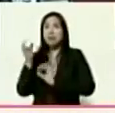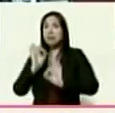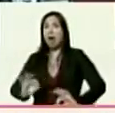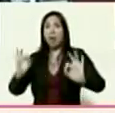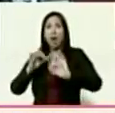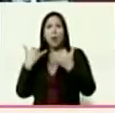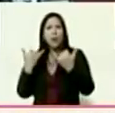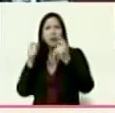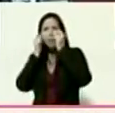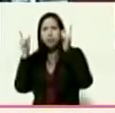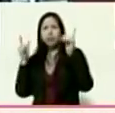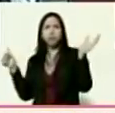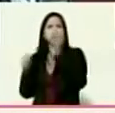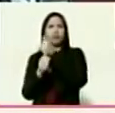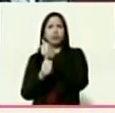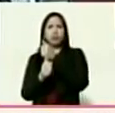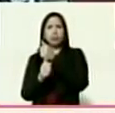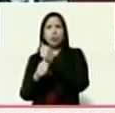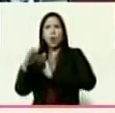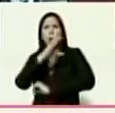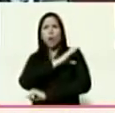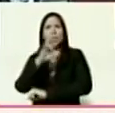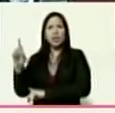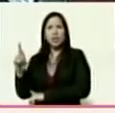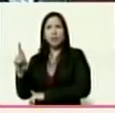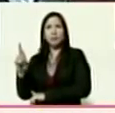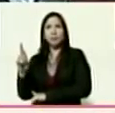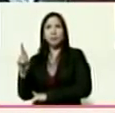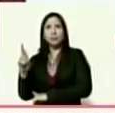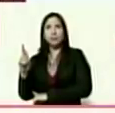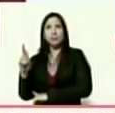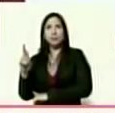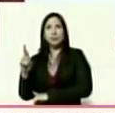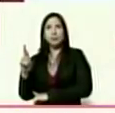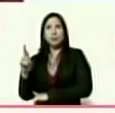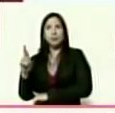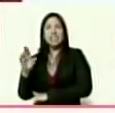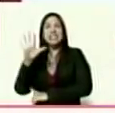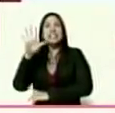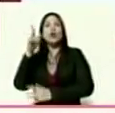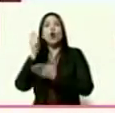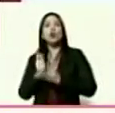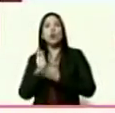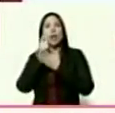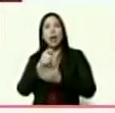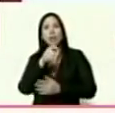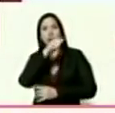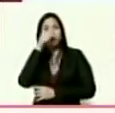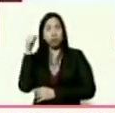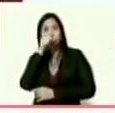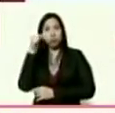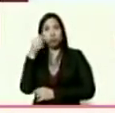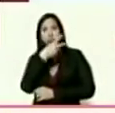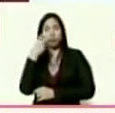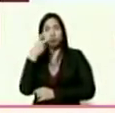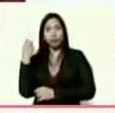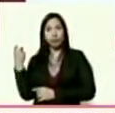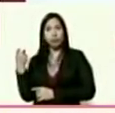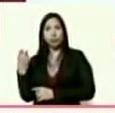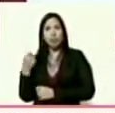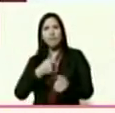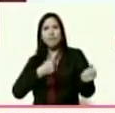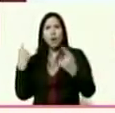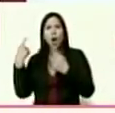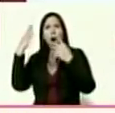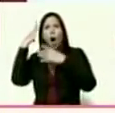descubrir ahorita en Costa Rica, o encontrar más de 5 toneladas de droga, que iba para Holanda. ¿De dónde sale